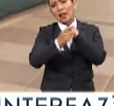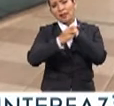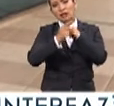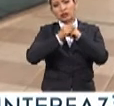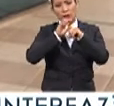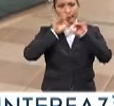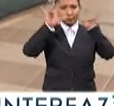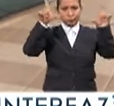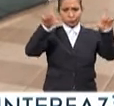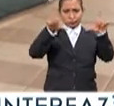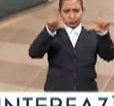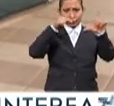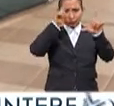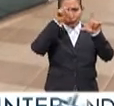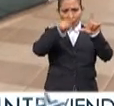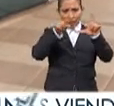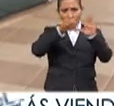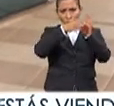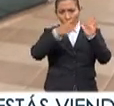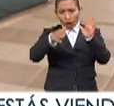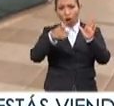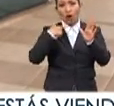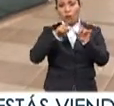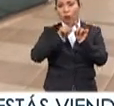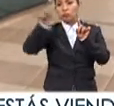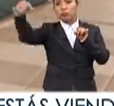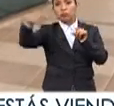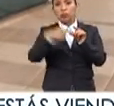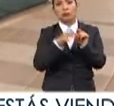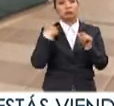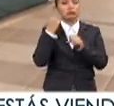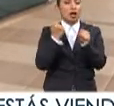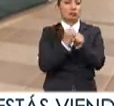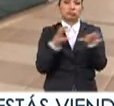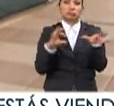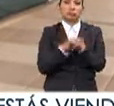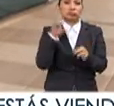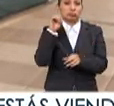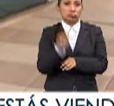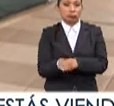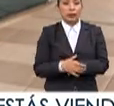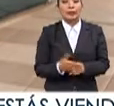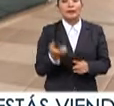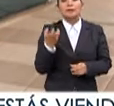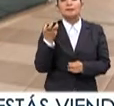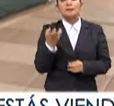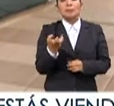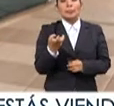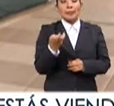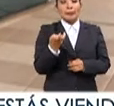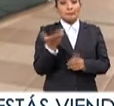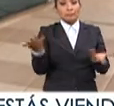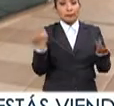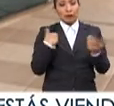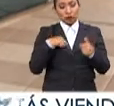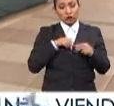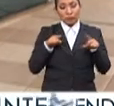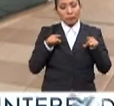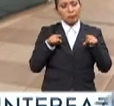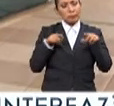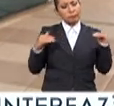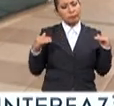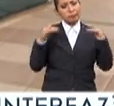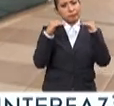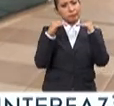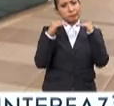estática sin retorno con la televisión que tiene retorno va a convivir durante mucho tiempo eso nos ha igualado nos ha dado